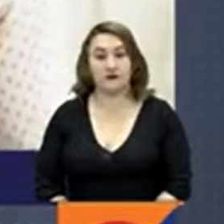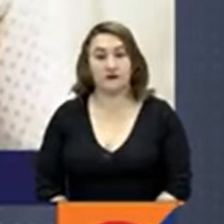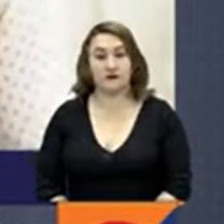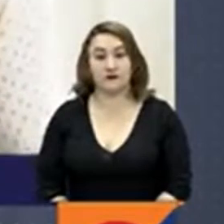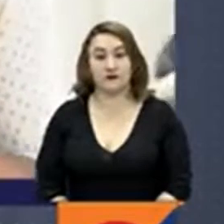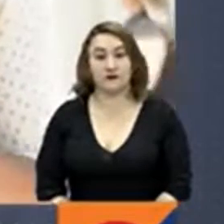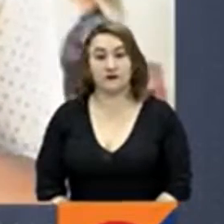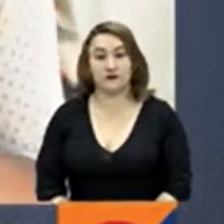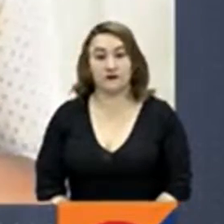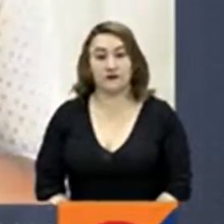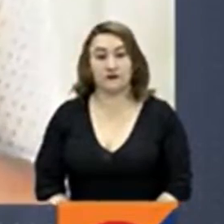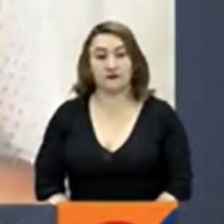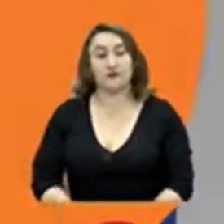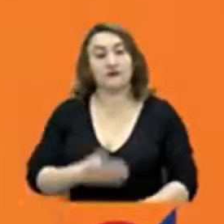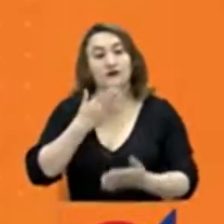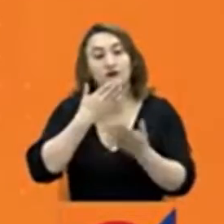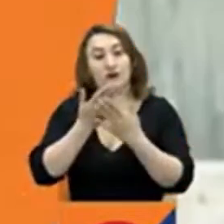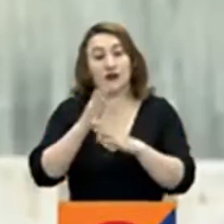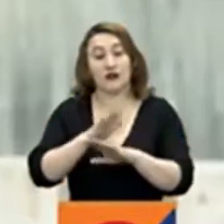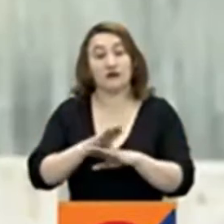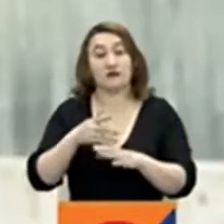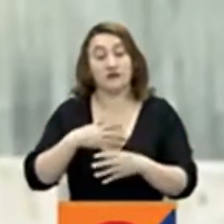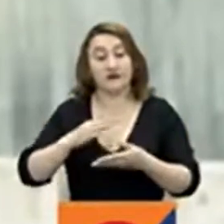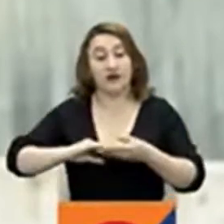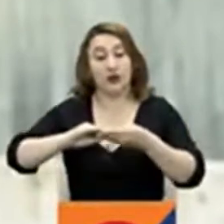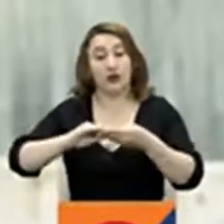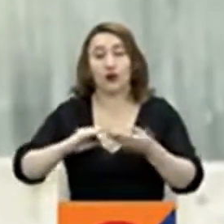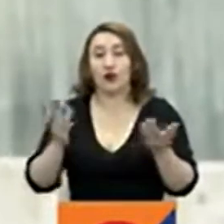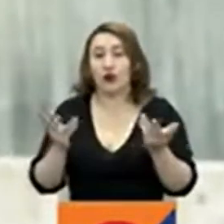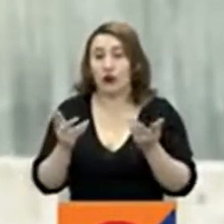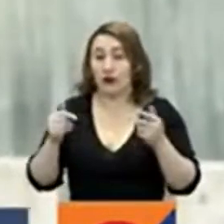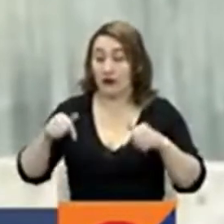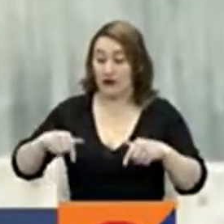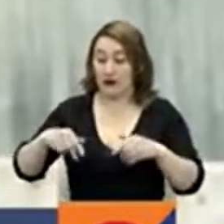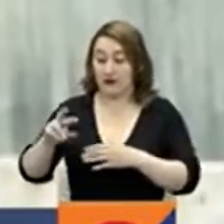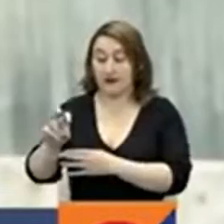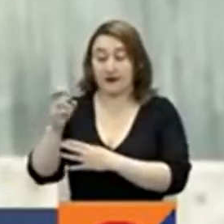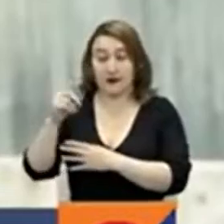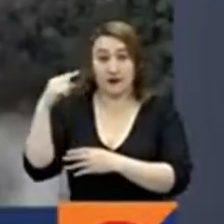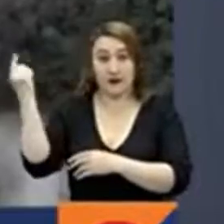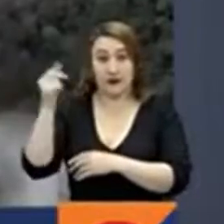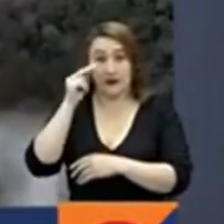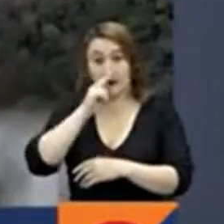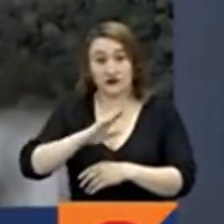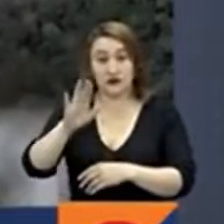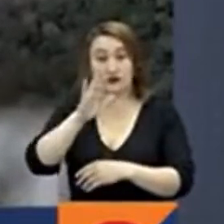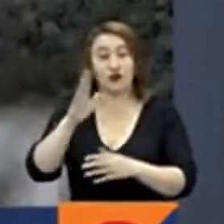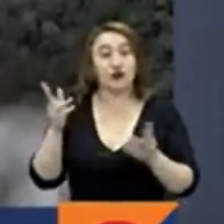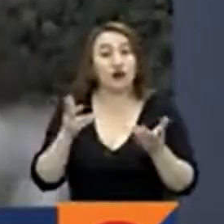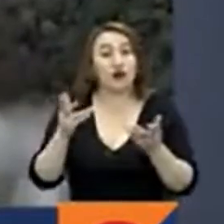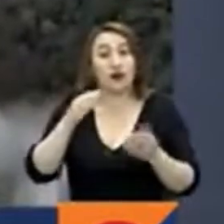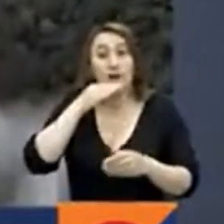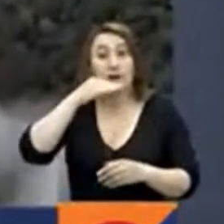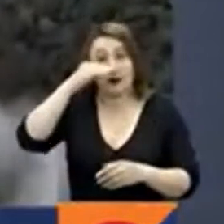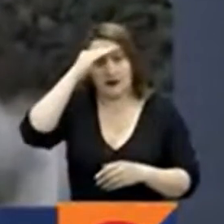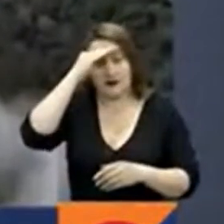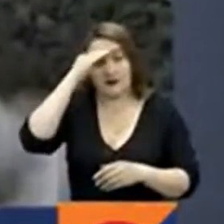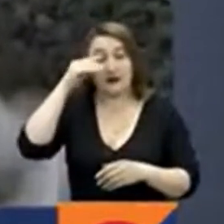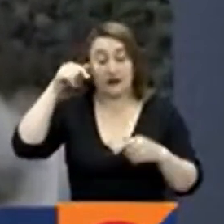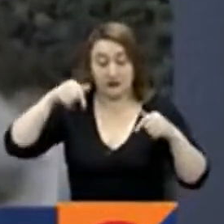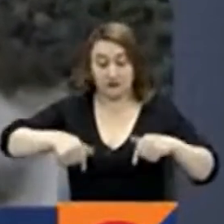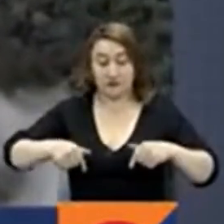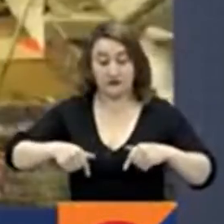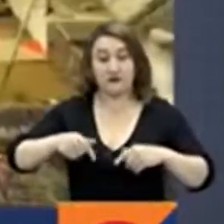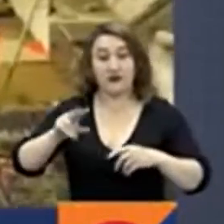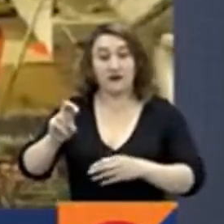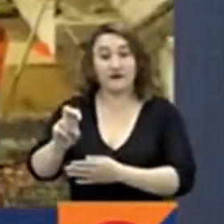José Fernando, Carolina, buenas tardes. Yo los saludo desde aquí, desde la Fiscalía General de la Nación Seccional Medellín, en donde el fiscal